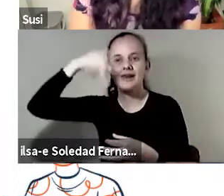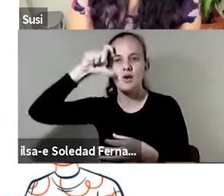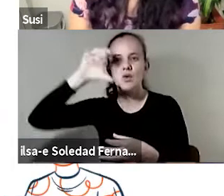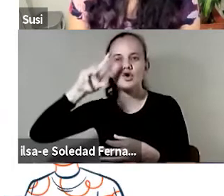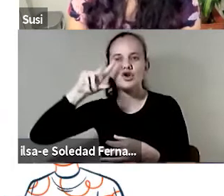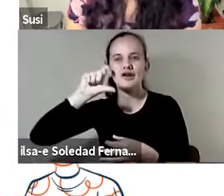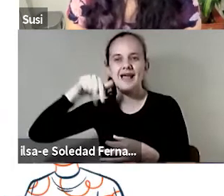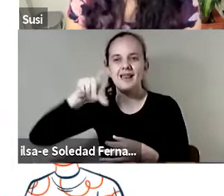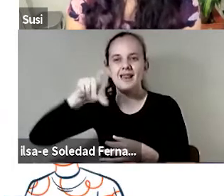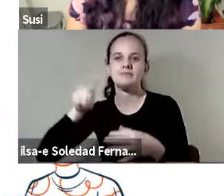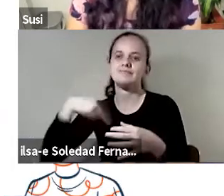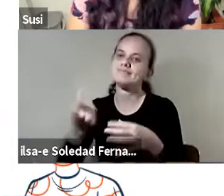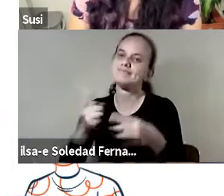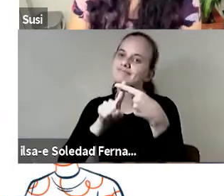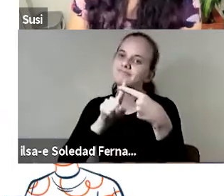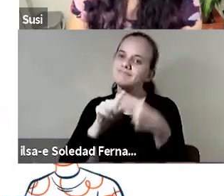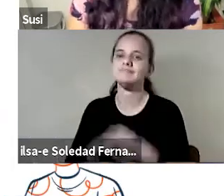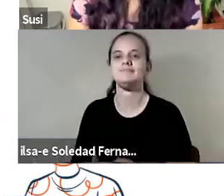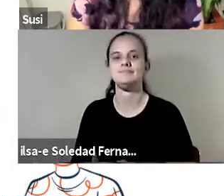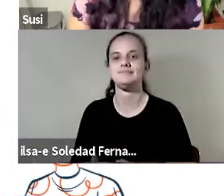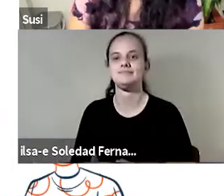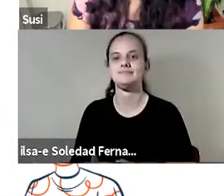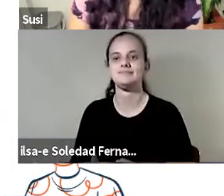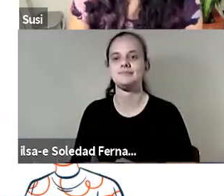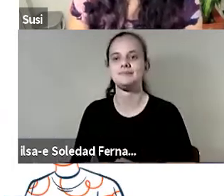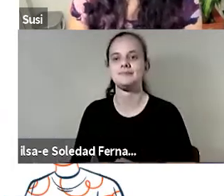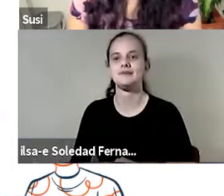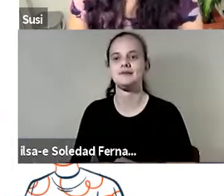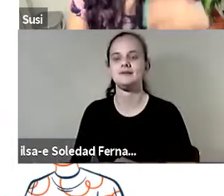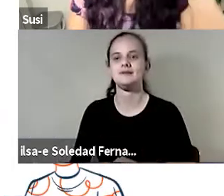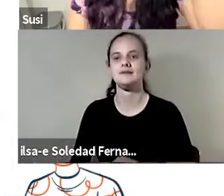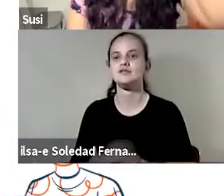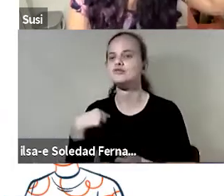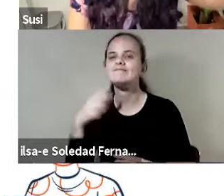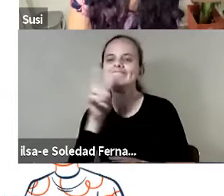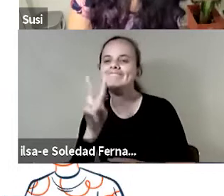está relacionada a lo neuronal, ¿no? Pero desde otro lado.